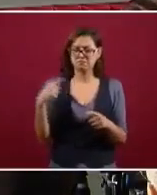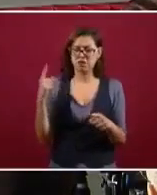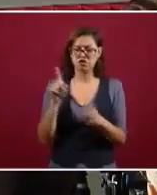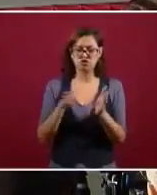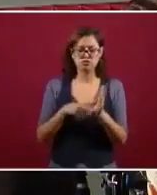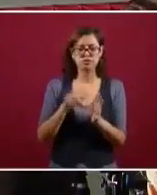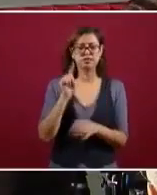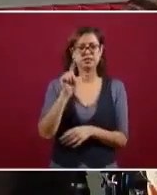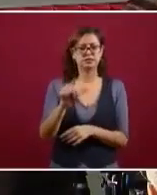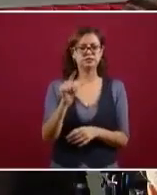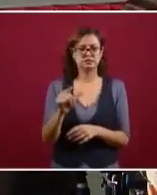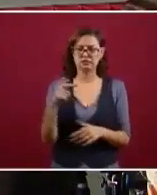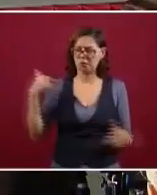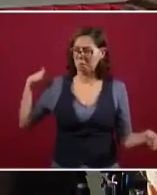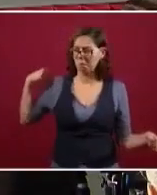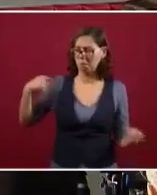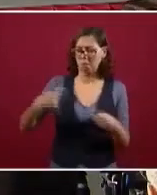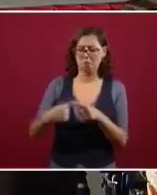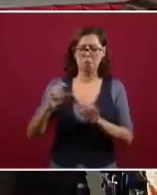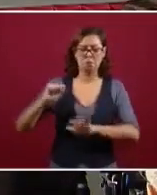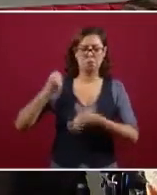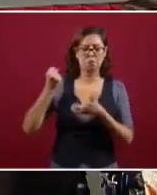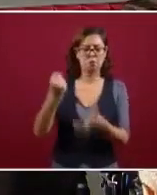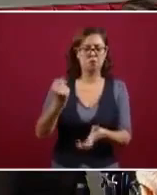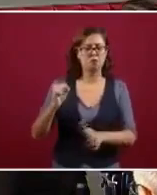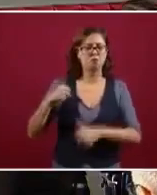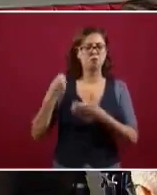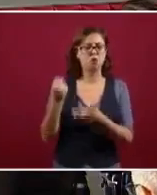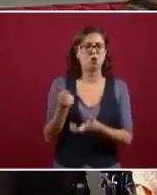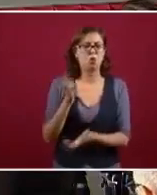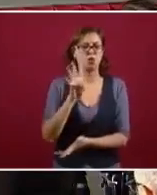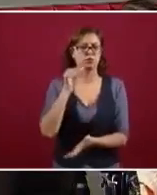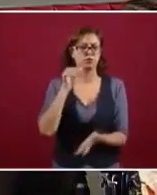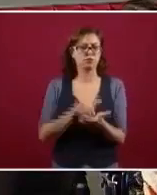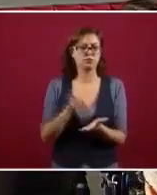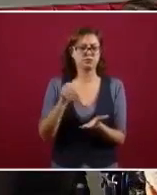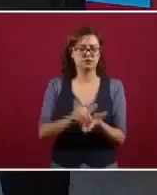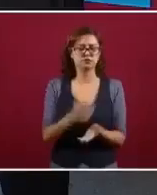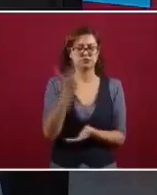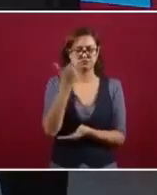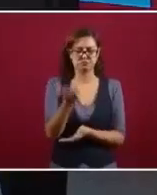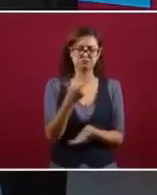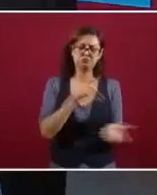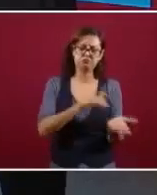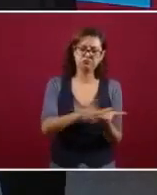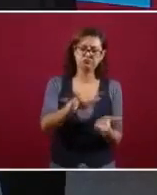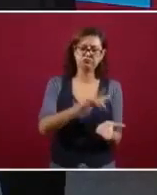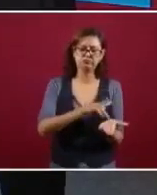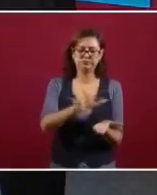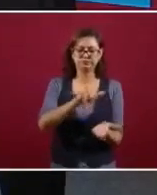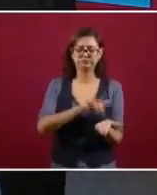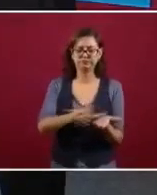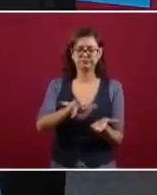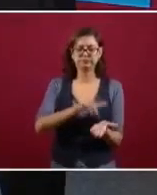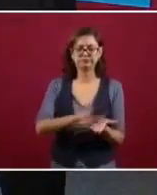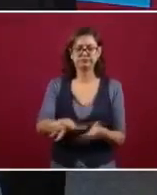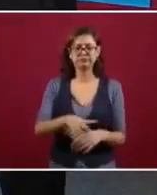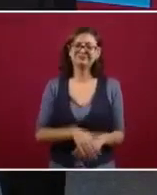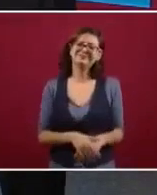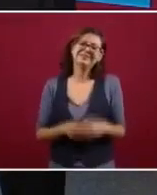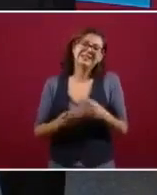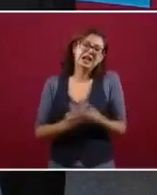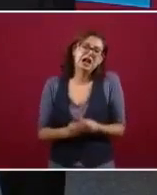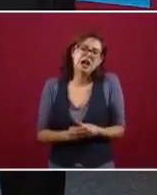y lo que va a incluir este año es de más de 4 mil millones de pesos donde pues por